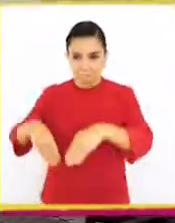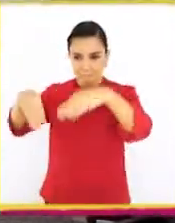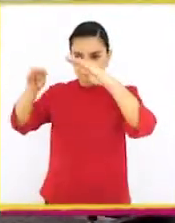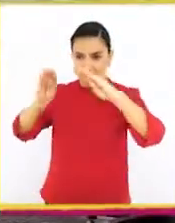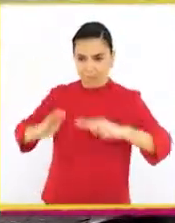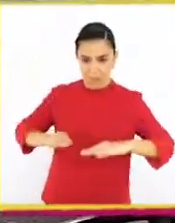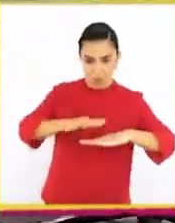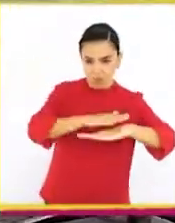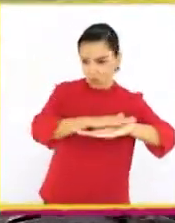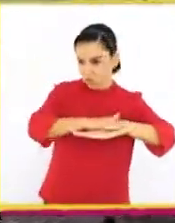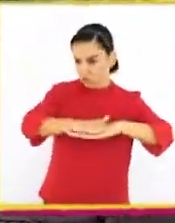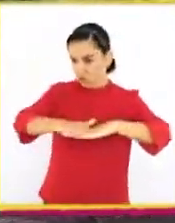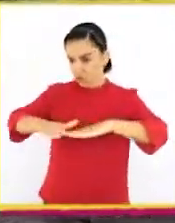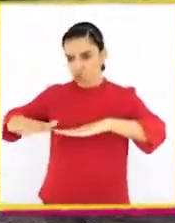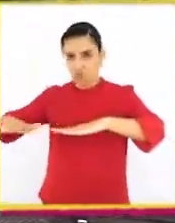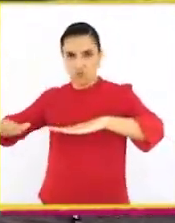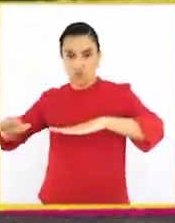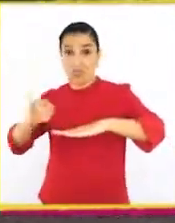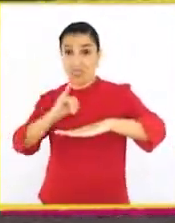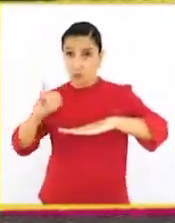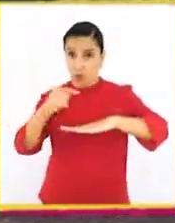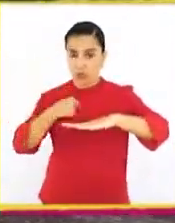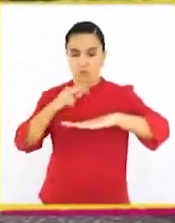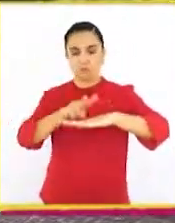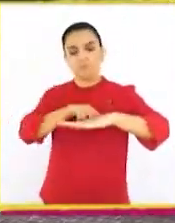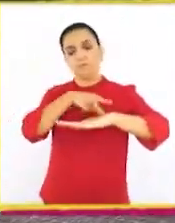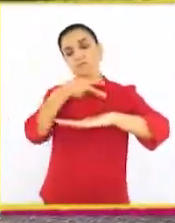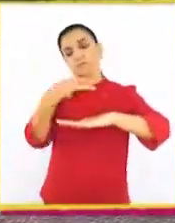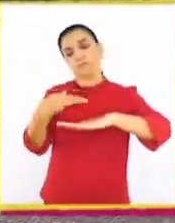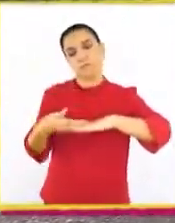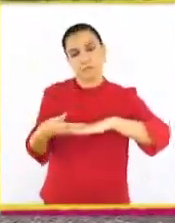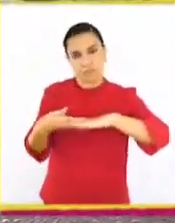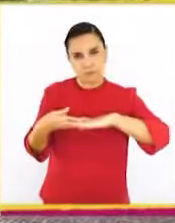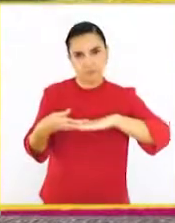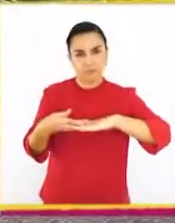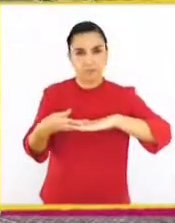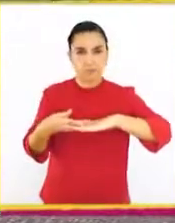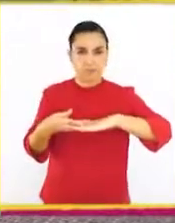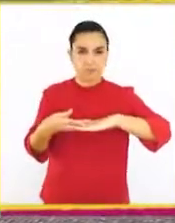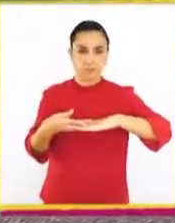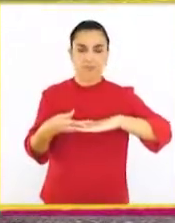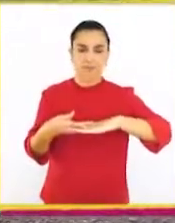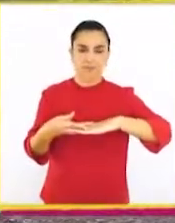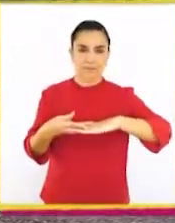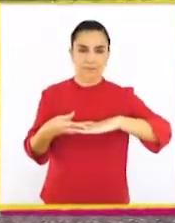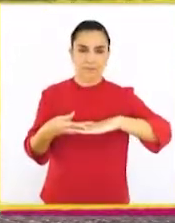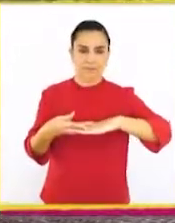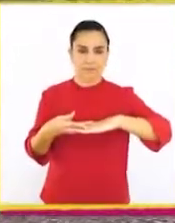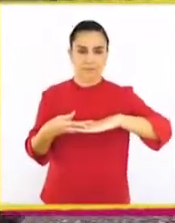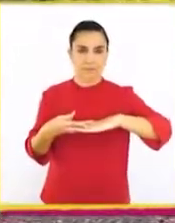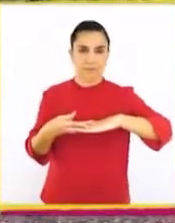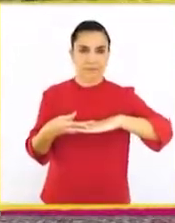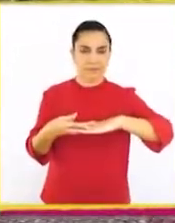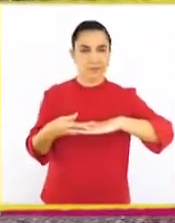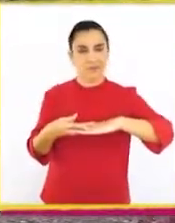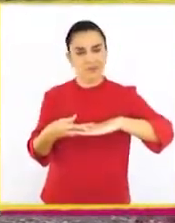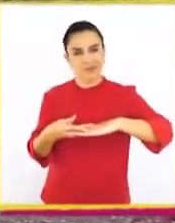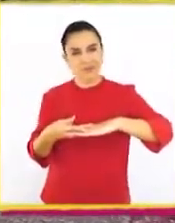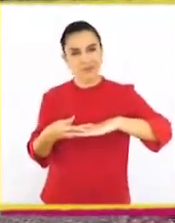saco, aquí está el saco, y luego yo encima del saco. Ah, a